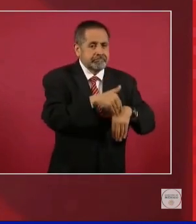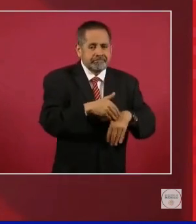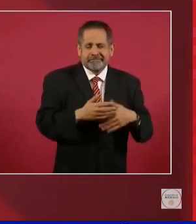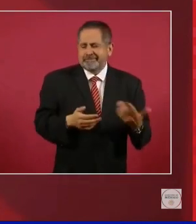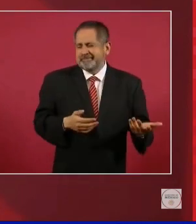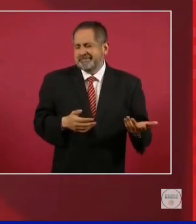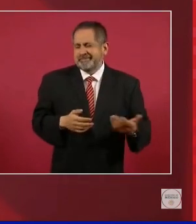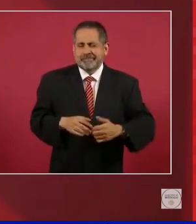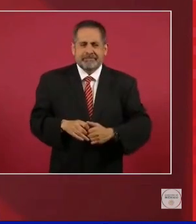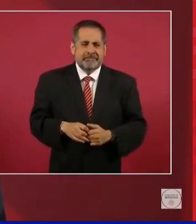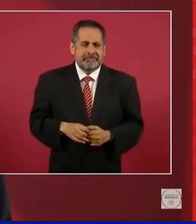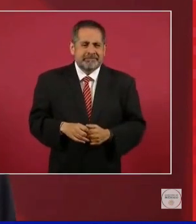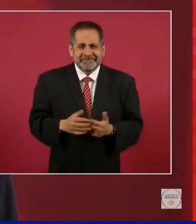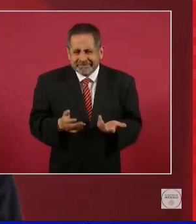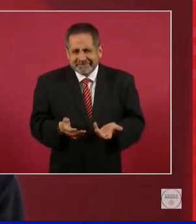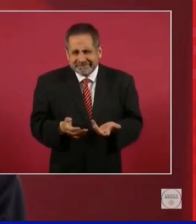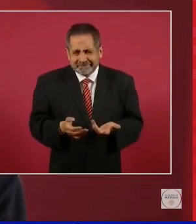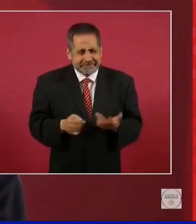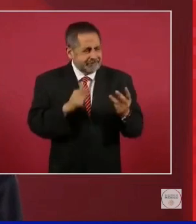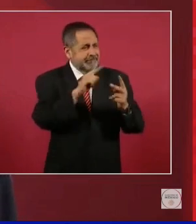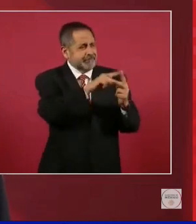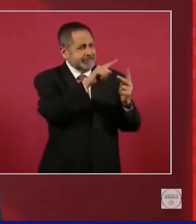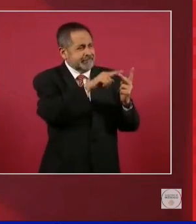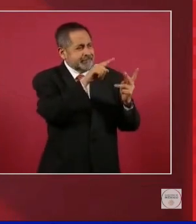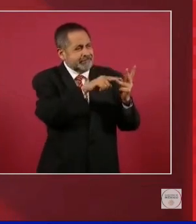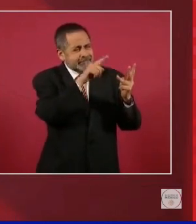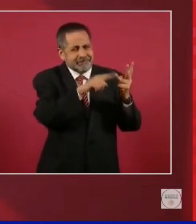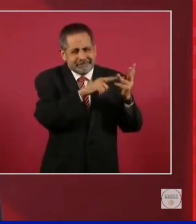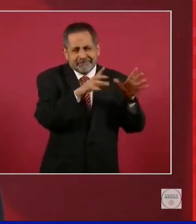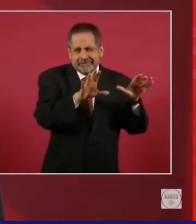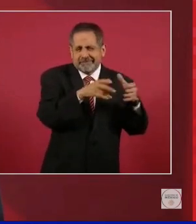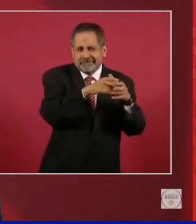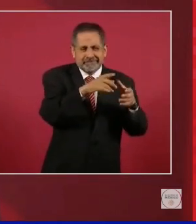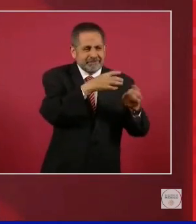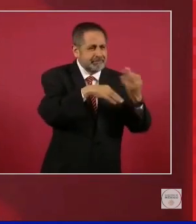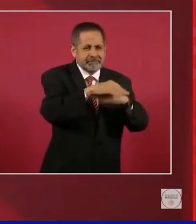comunicación. Entonces, todo este andamiaje pues, existe,